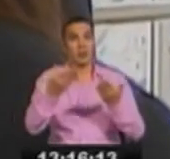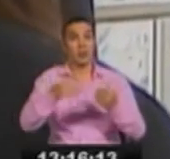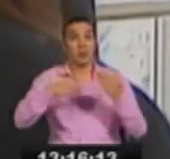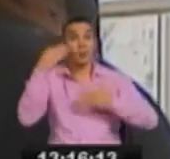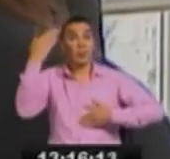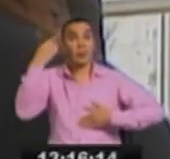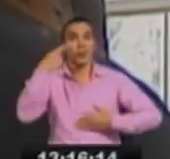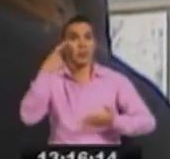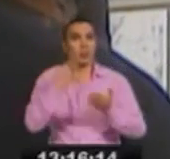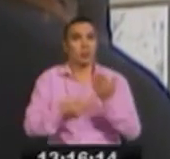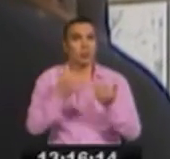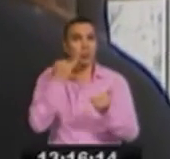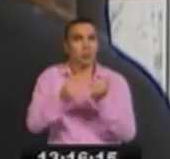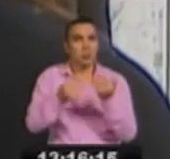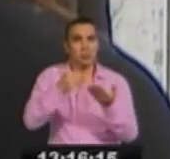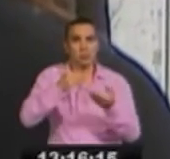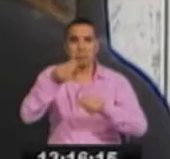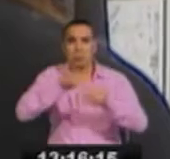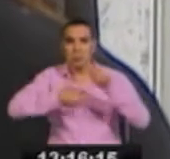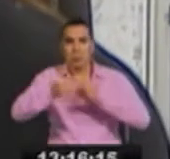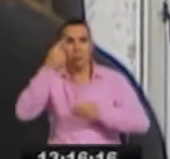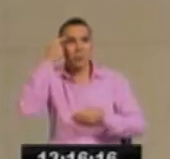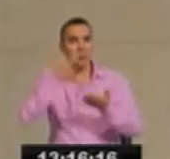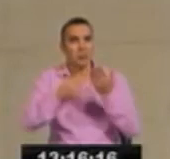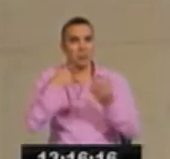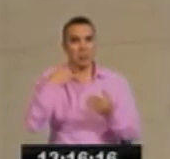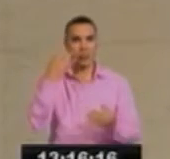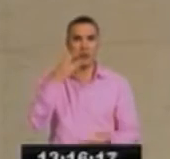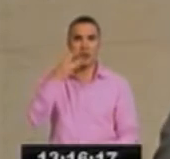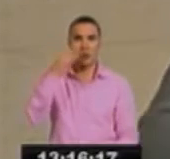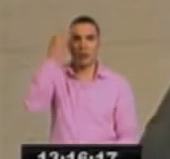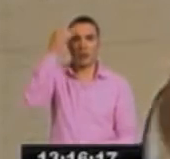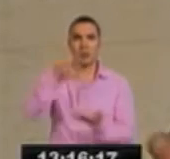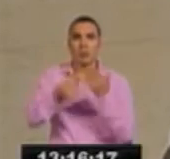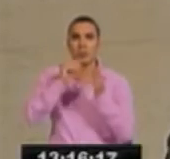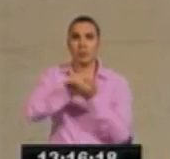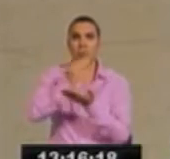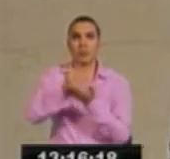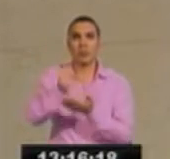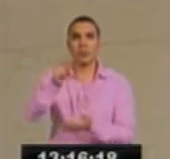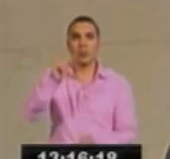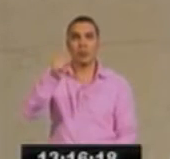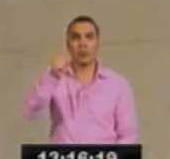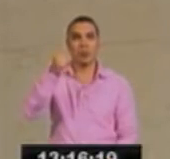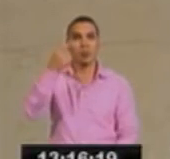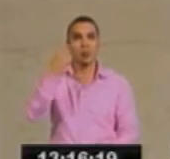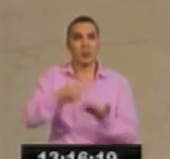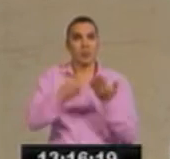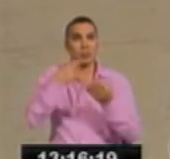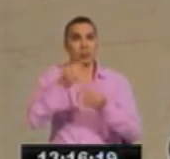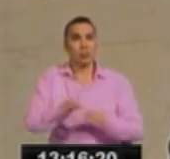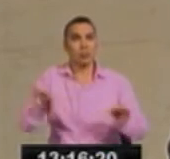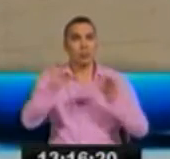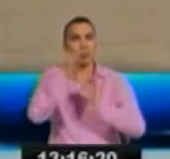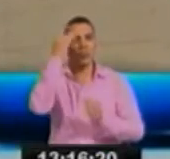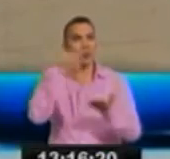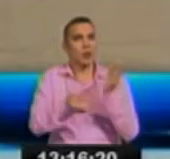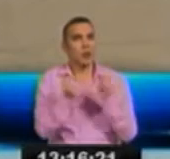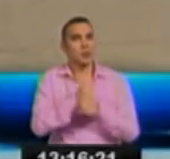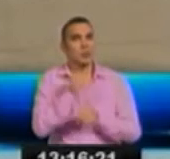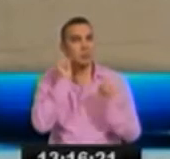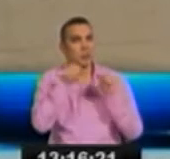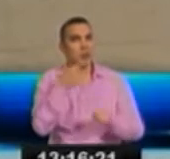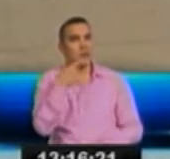político, estos últimos movimientos son considerados sospechosos por parte de la asambleísta Ana Galarza. El trasfondo del por qué lo está haciendo